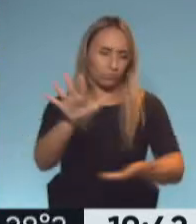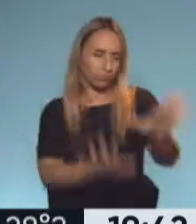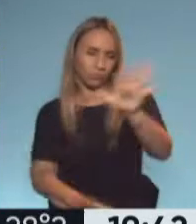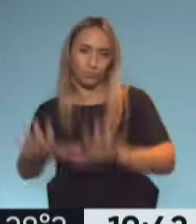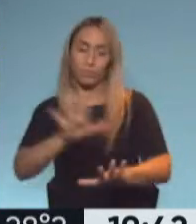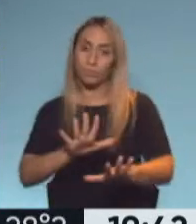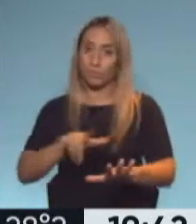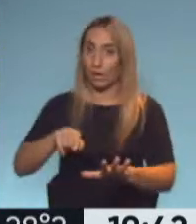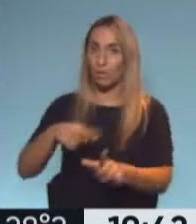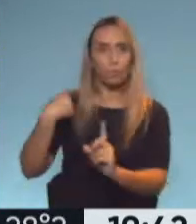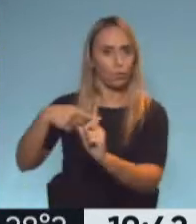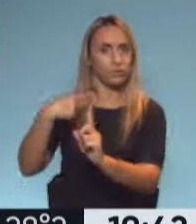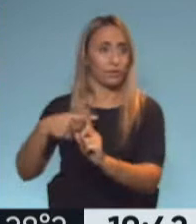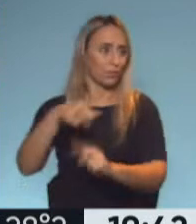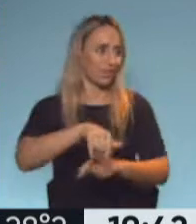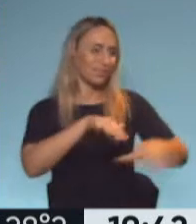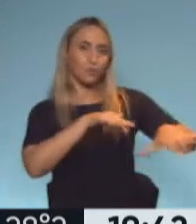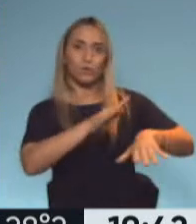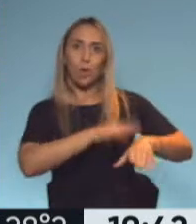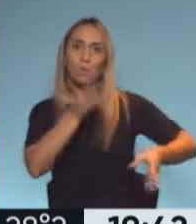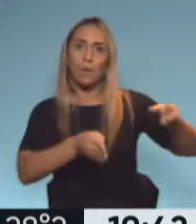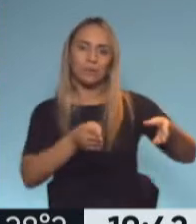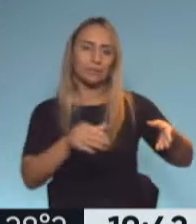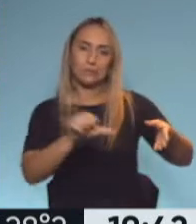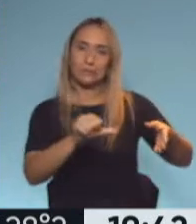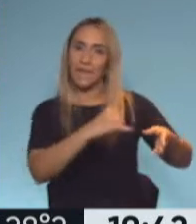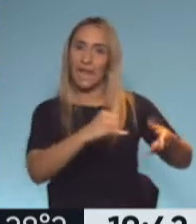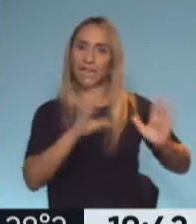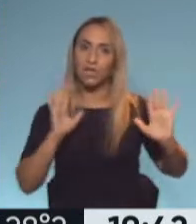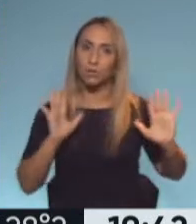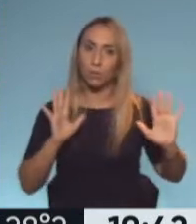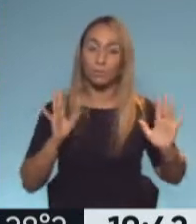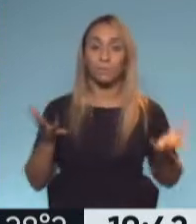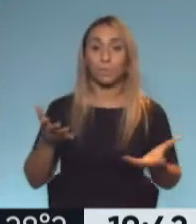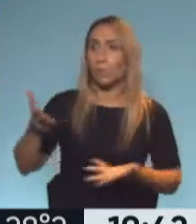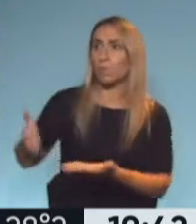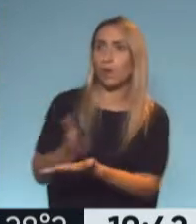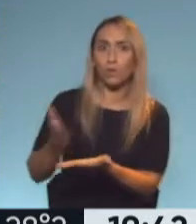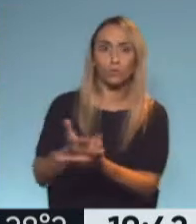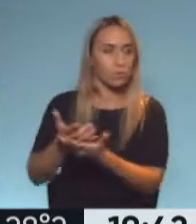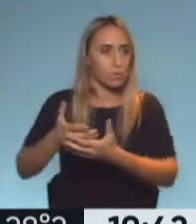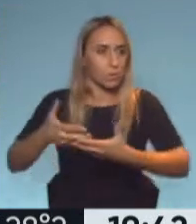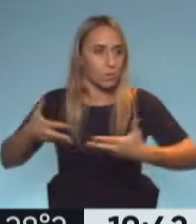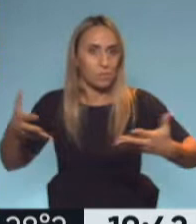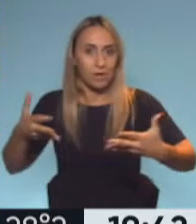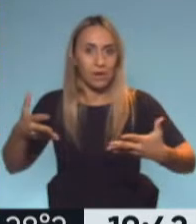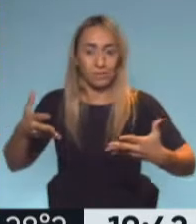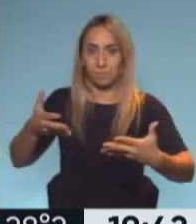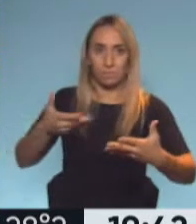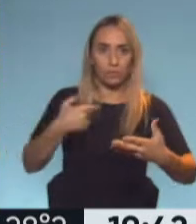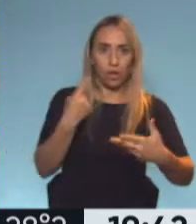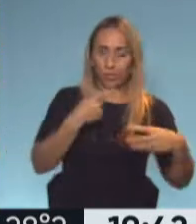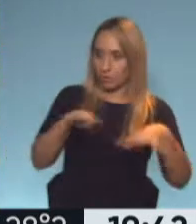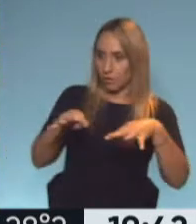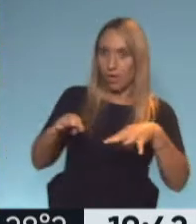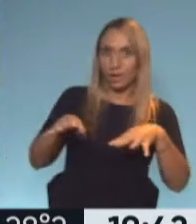tan complejo, porque mejora la eficiencia productiva, ha permitido que se visibilice al sector,